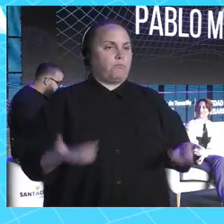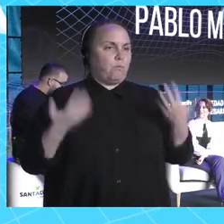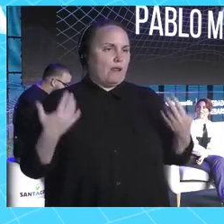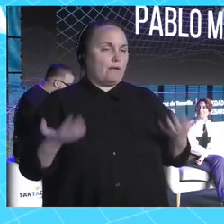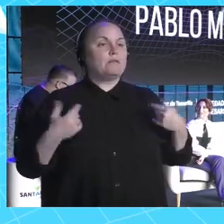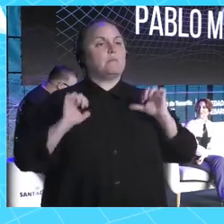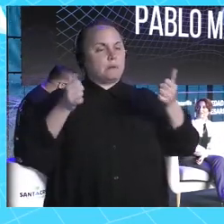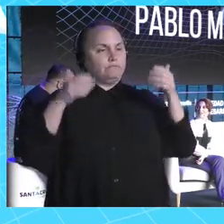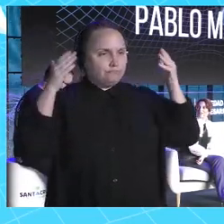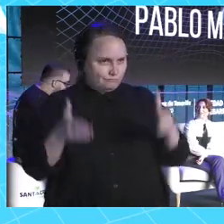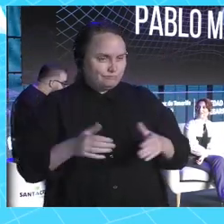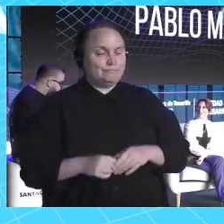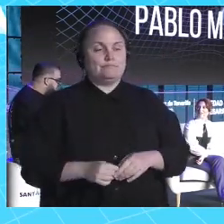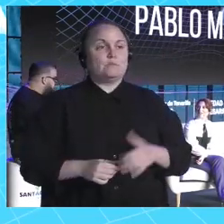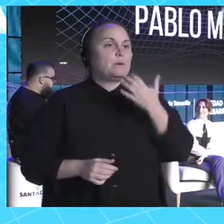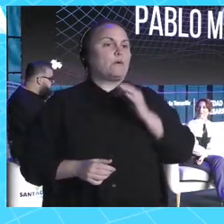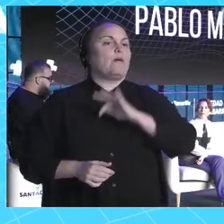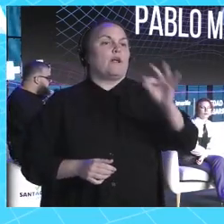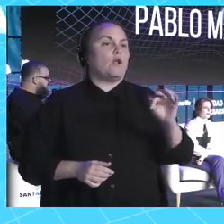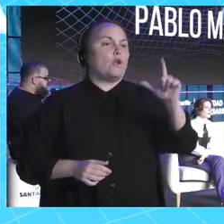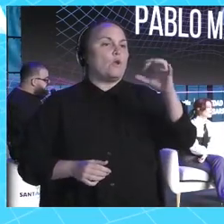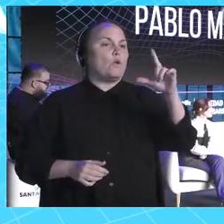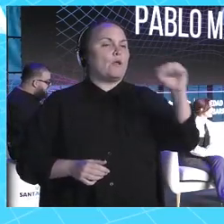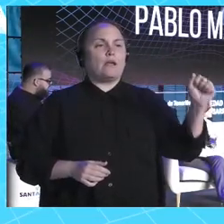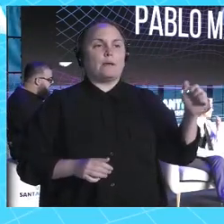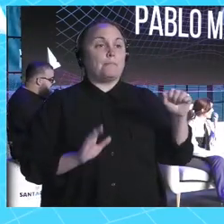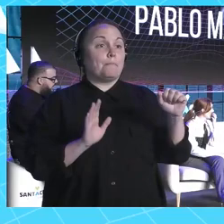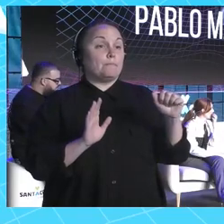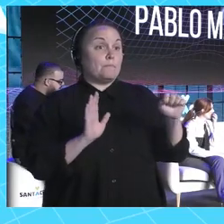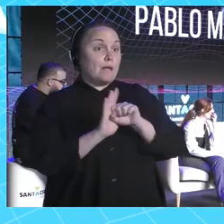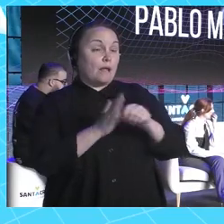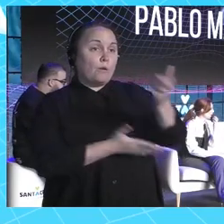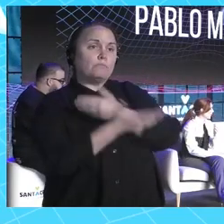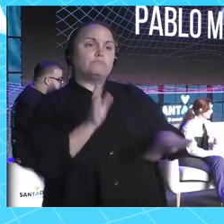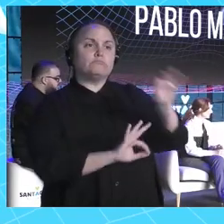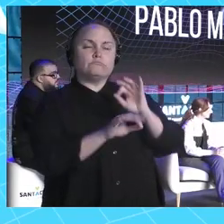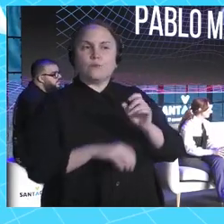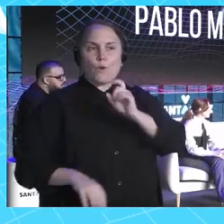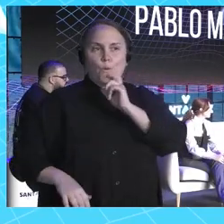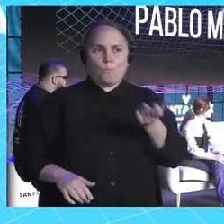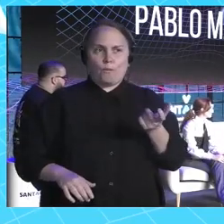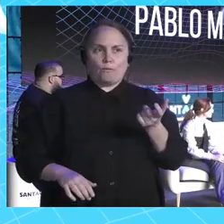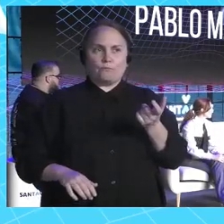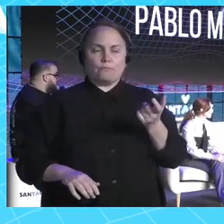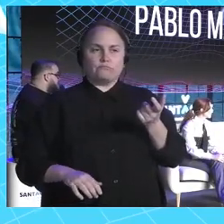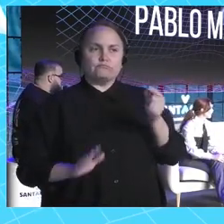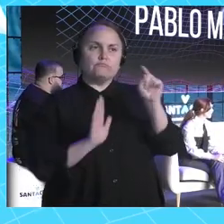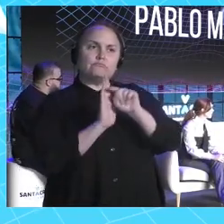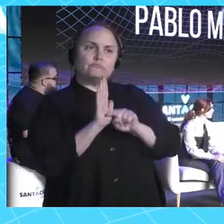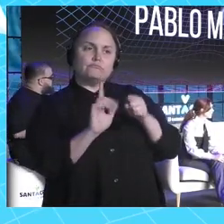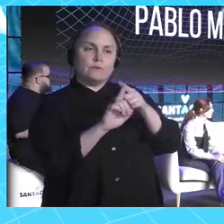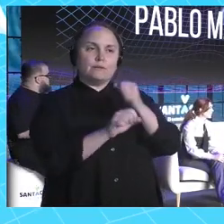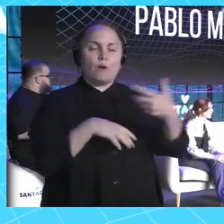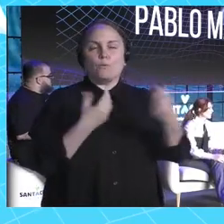Vale pues por ejemplo Lola Cómo seleccionas las marcas con las que colaboras y que qué criterios utilizas para trabajar con